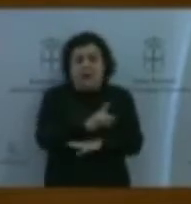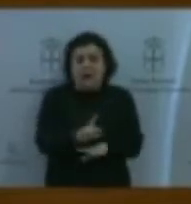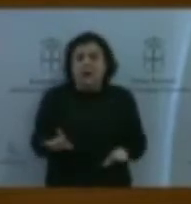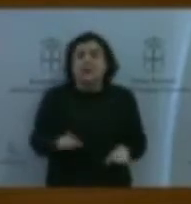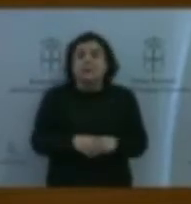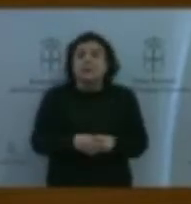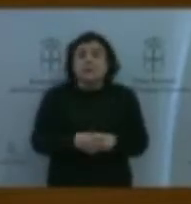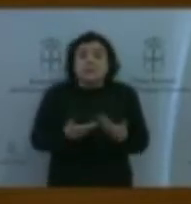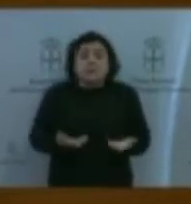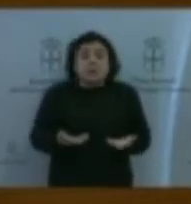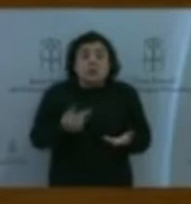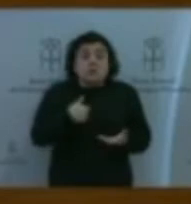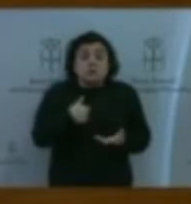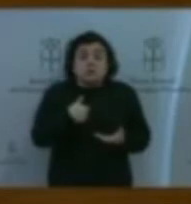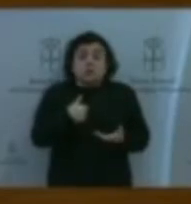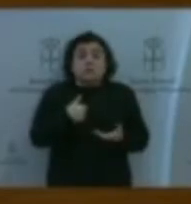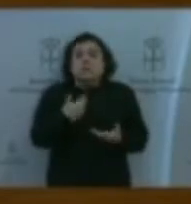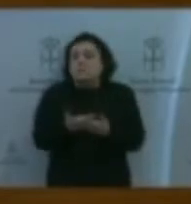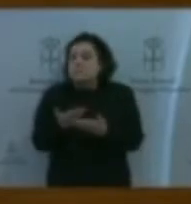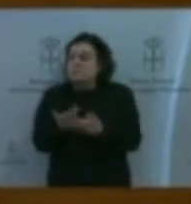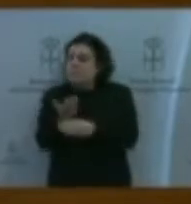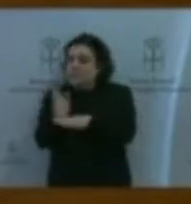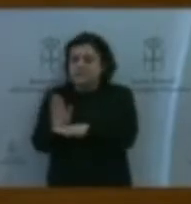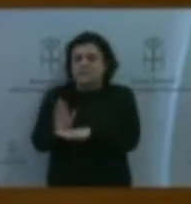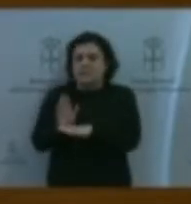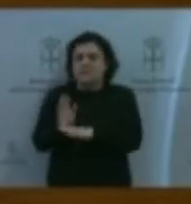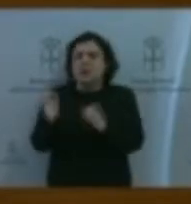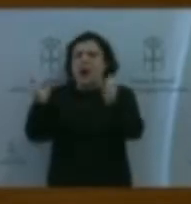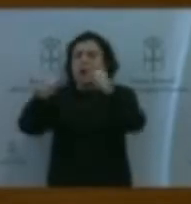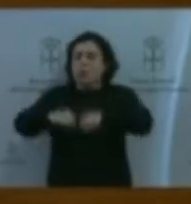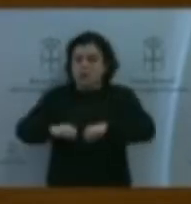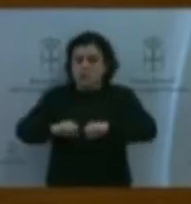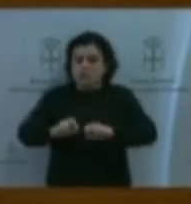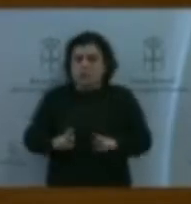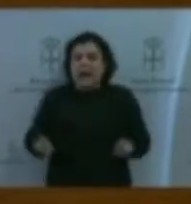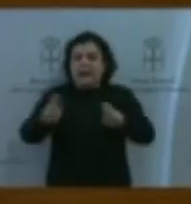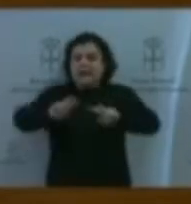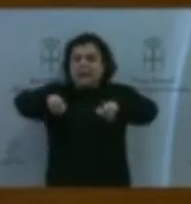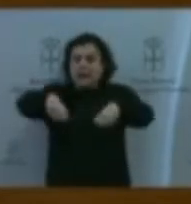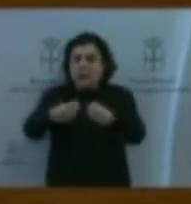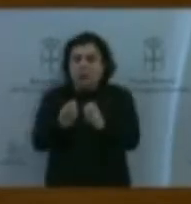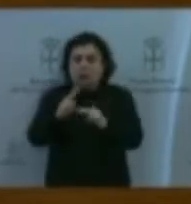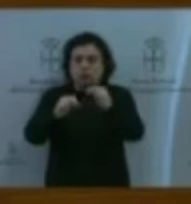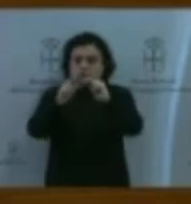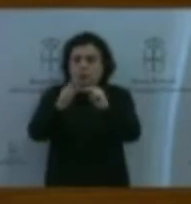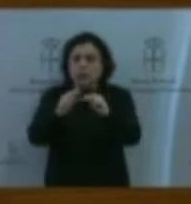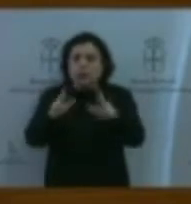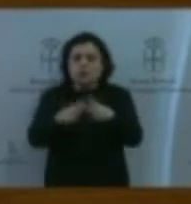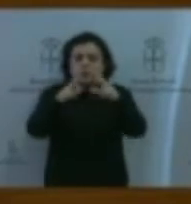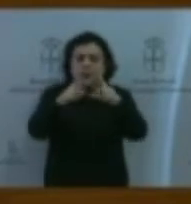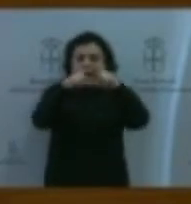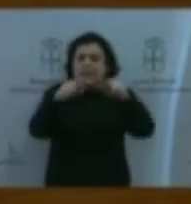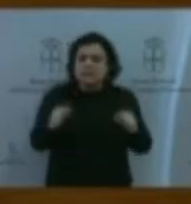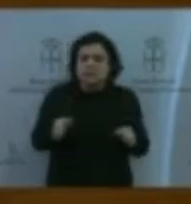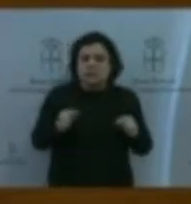reconstrucción. Queremos hablar de reconstruir la sociedad asturiana como una forma de ampliar la democracia,